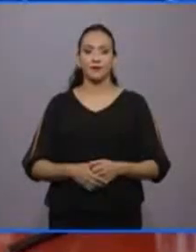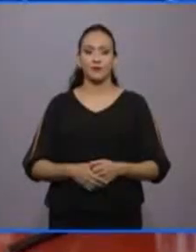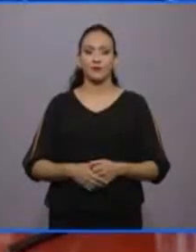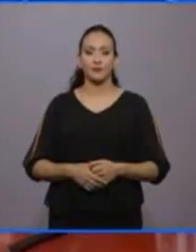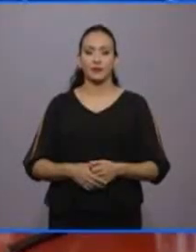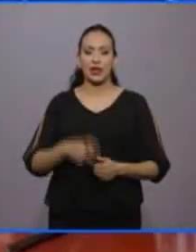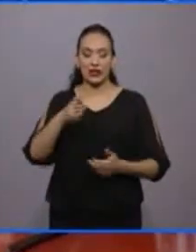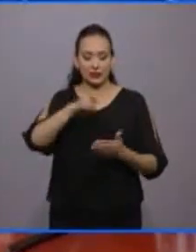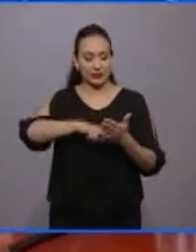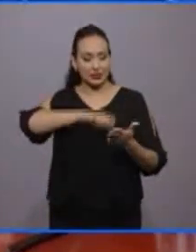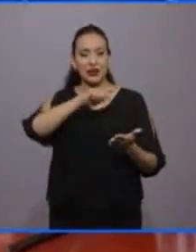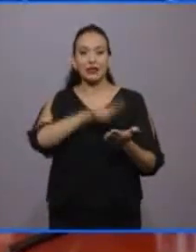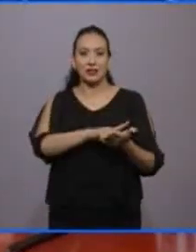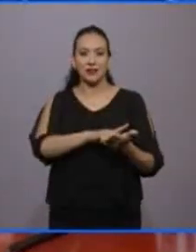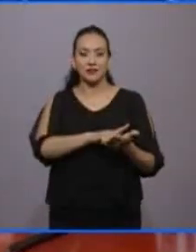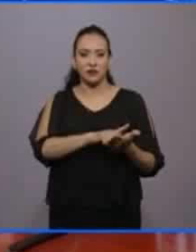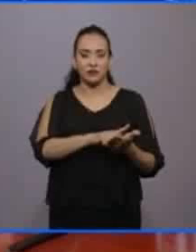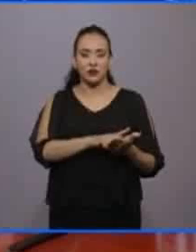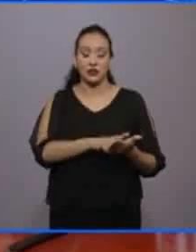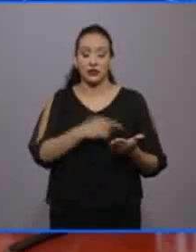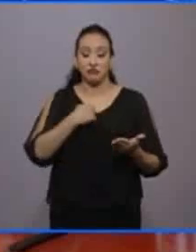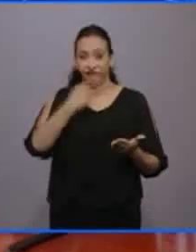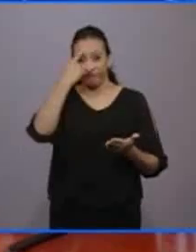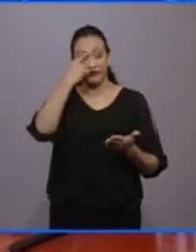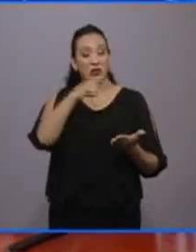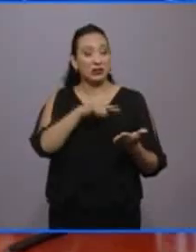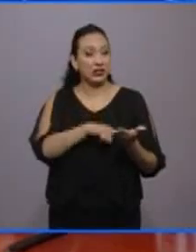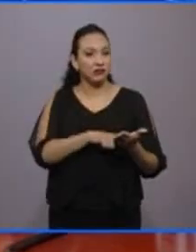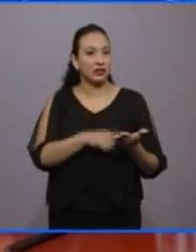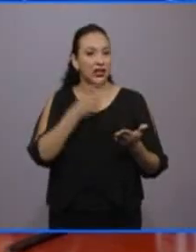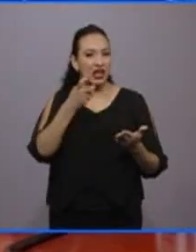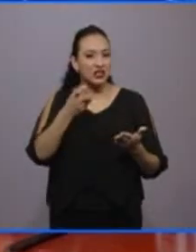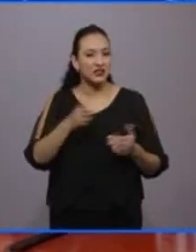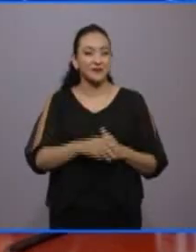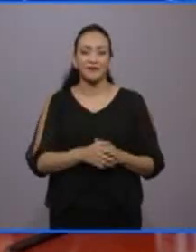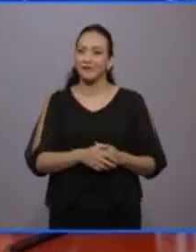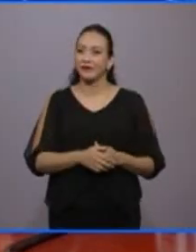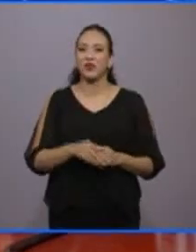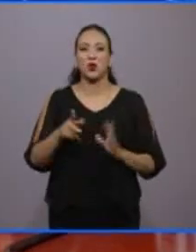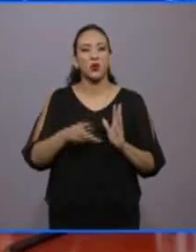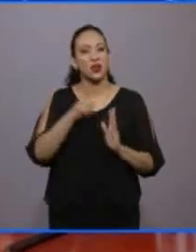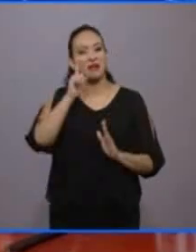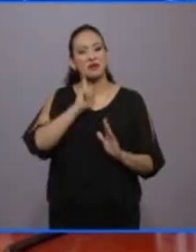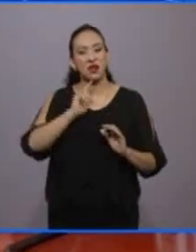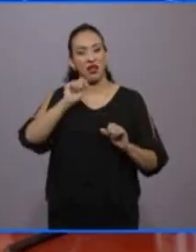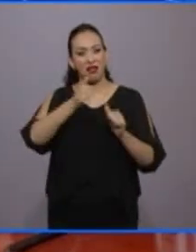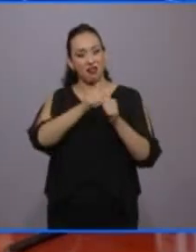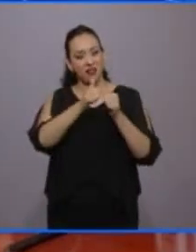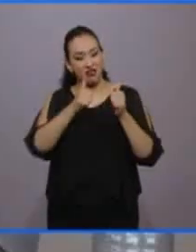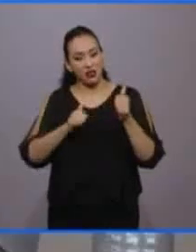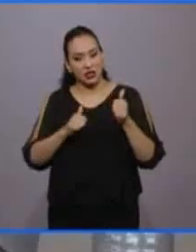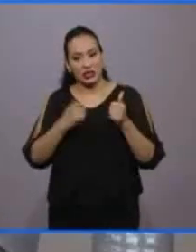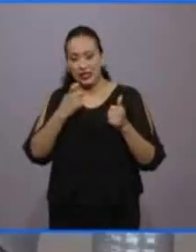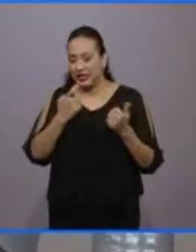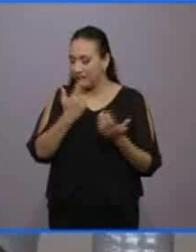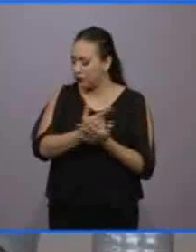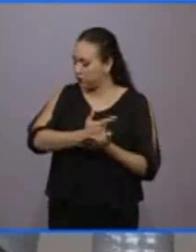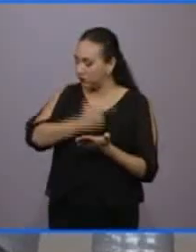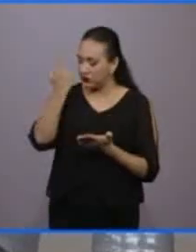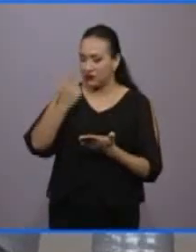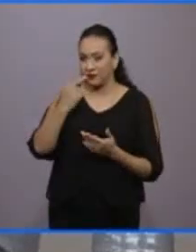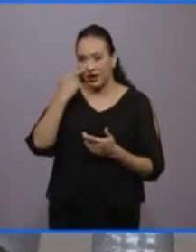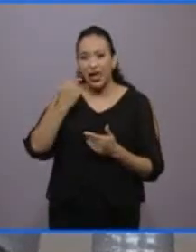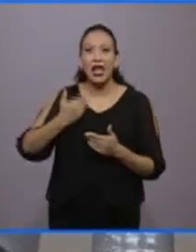Esta reforma creo que nos vuelve a sepultar a las mujeres, lo que me parece muy grave, porque lo que se